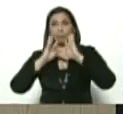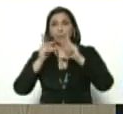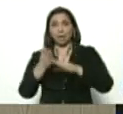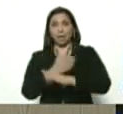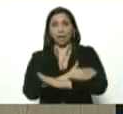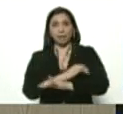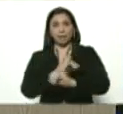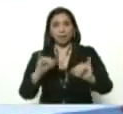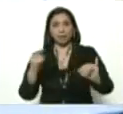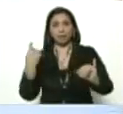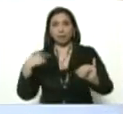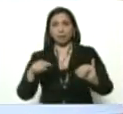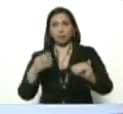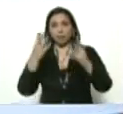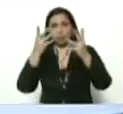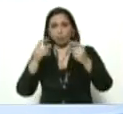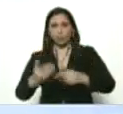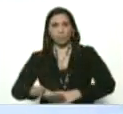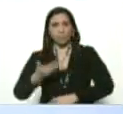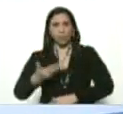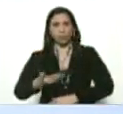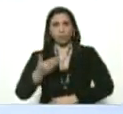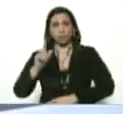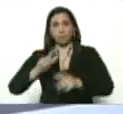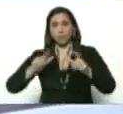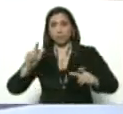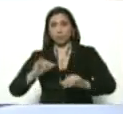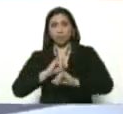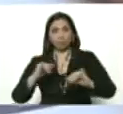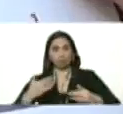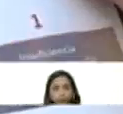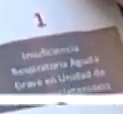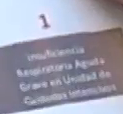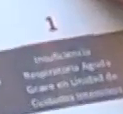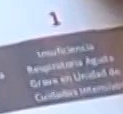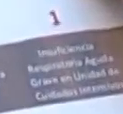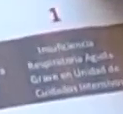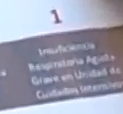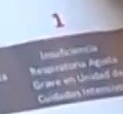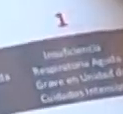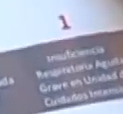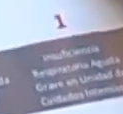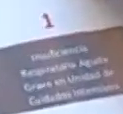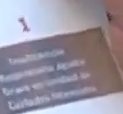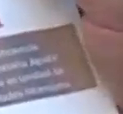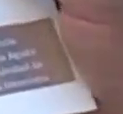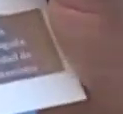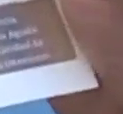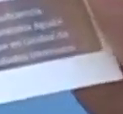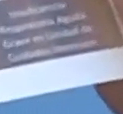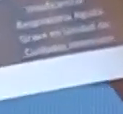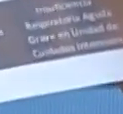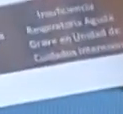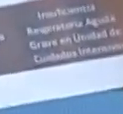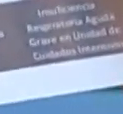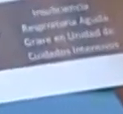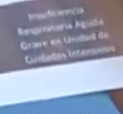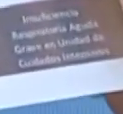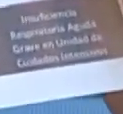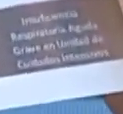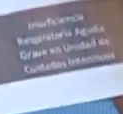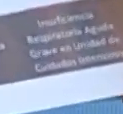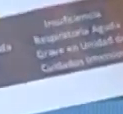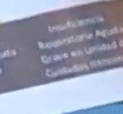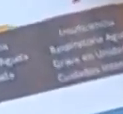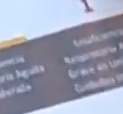que tenemos un número muy importante de pacientes recuperado pero de aquellos pacientes que presentan algún tipo de situación